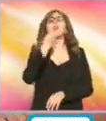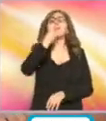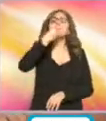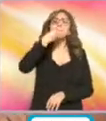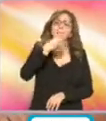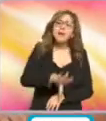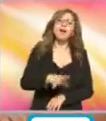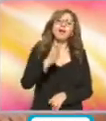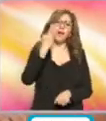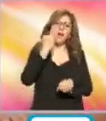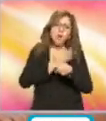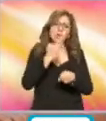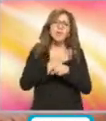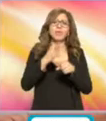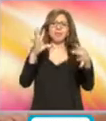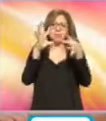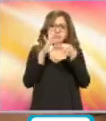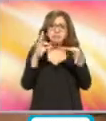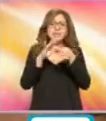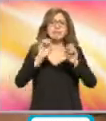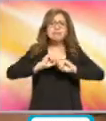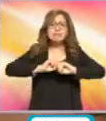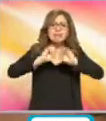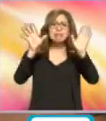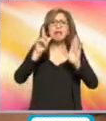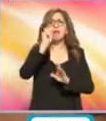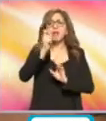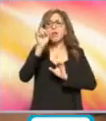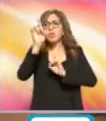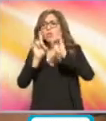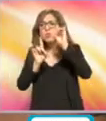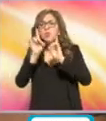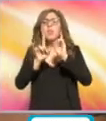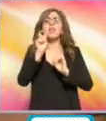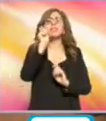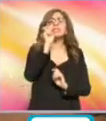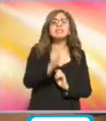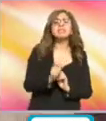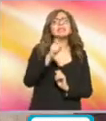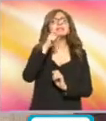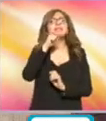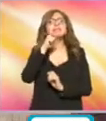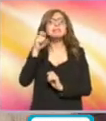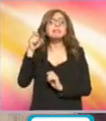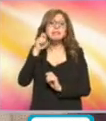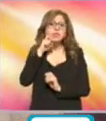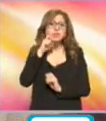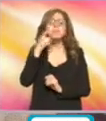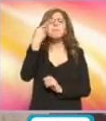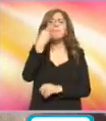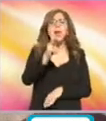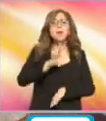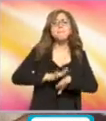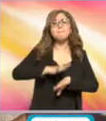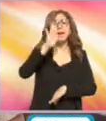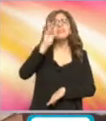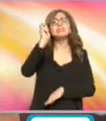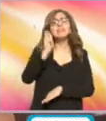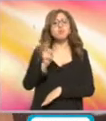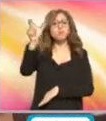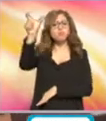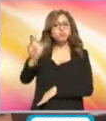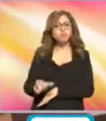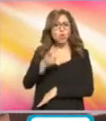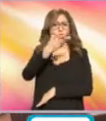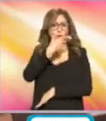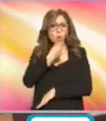nuevamente aclarar ciertas dudas o mitos alrededor de la sexualidad. Sí. Y uno de ellos, y el más común, es relacionado con la sexualidad masculina